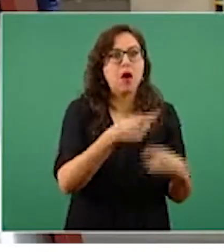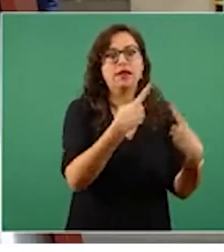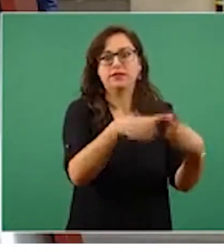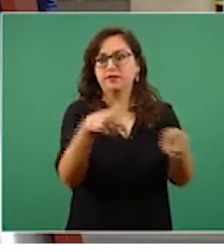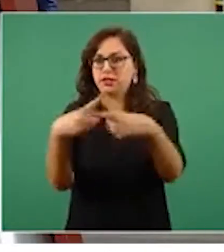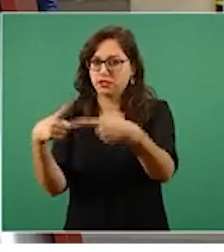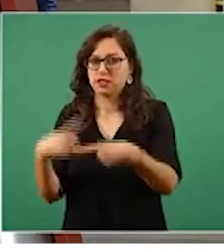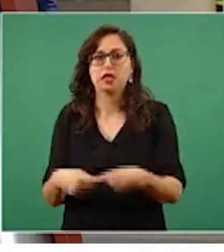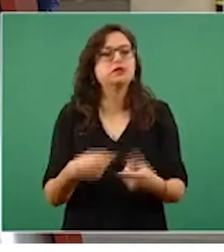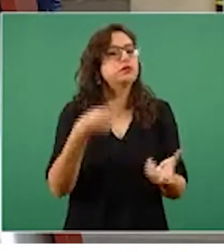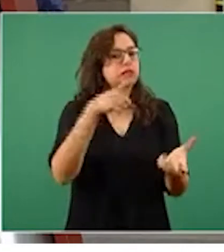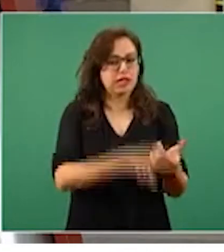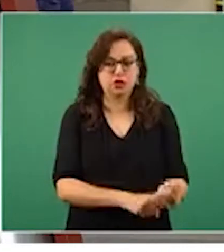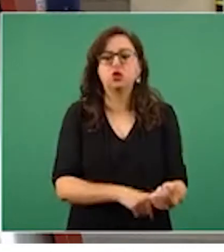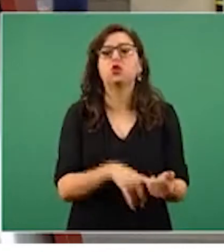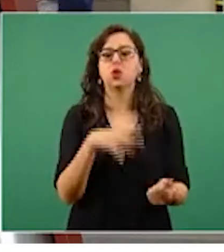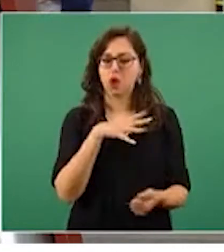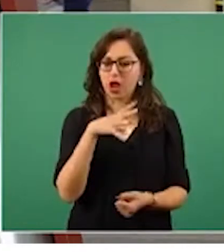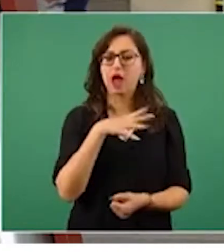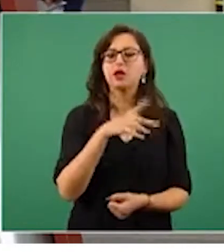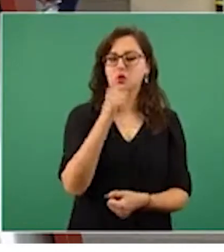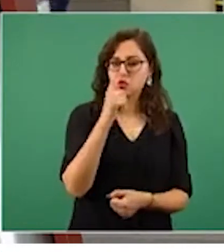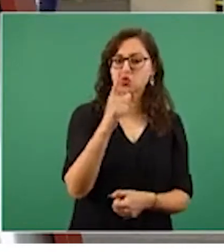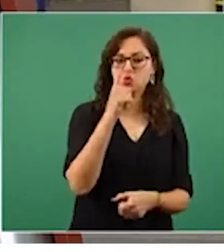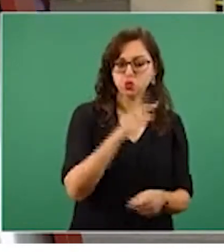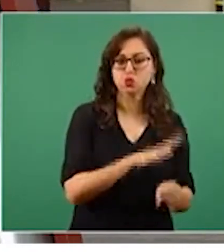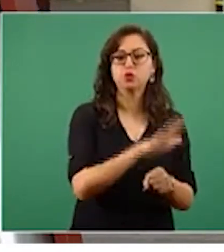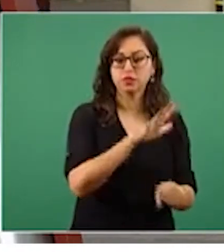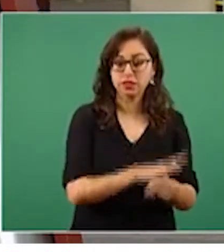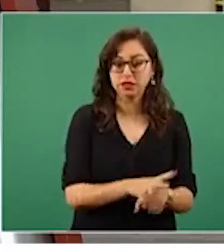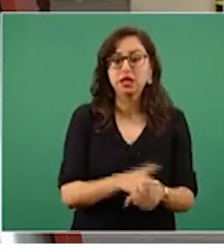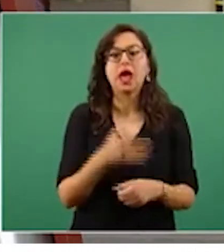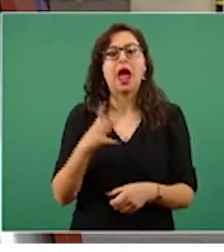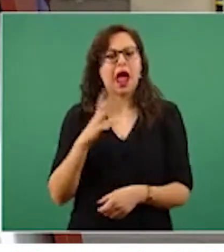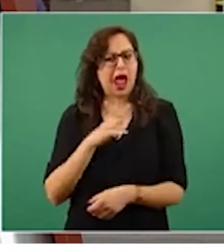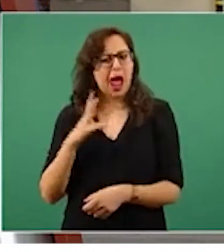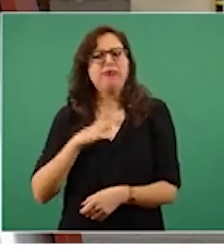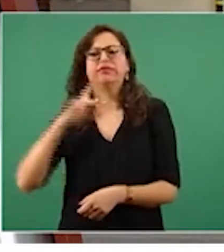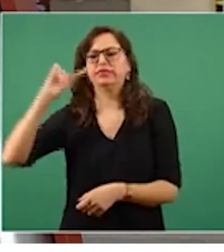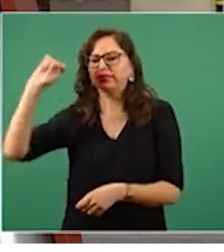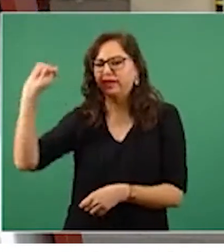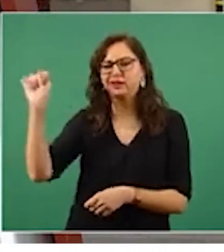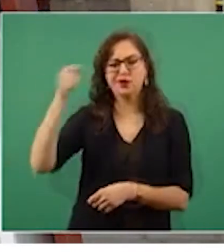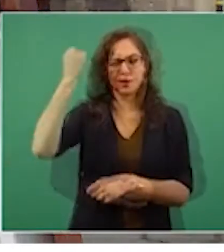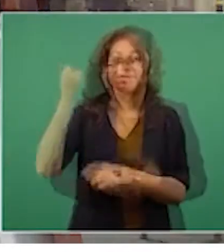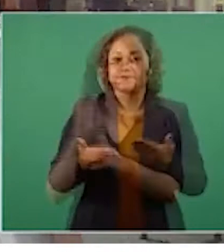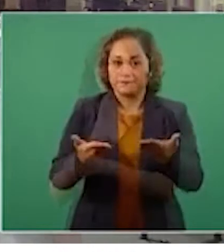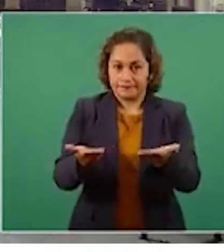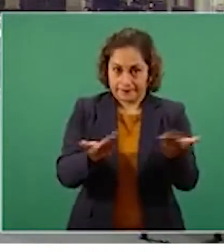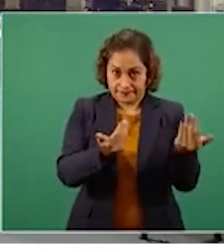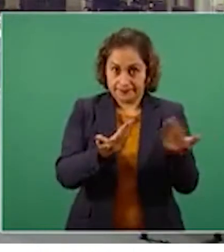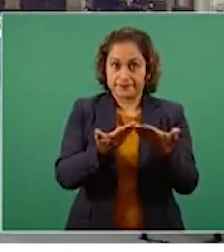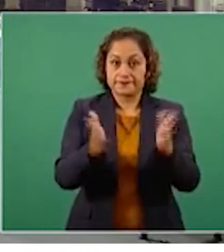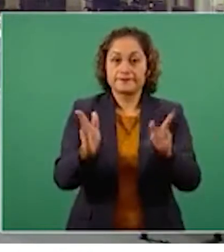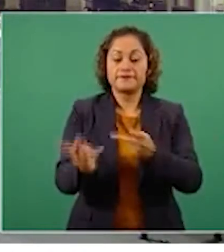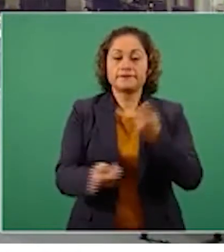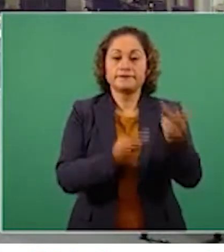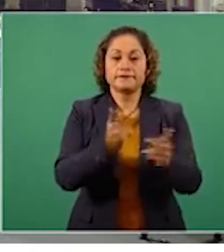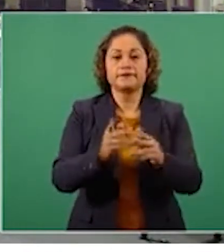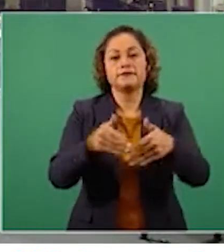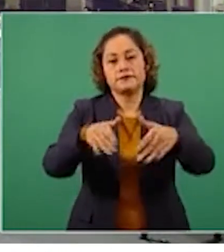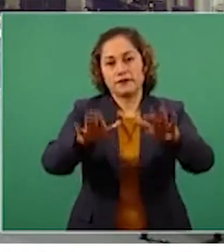robusto de automatismo y telecontrol que permite armar bloques e ir rolando con ellos de manera automática. Bueno, vamos